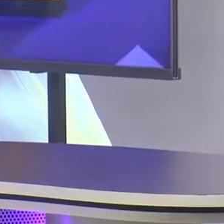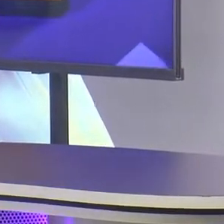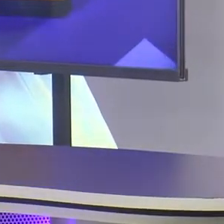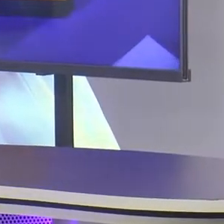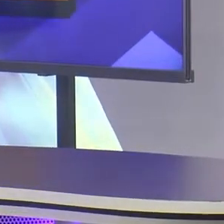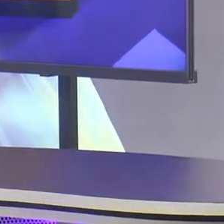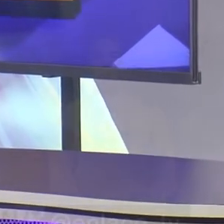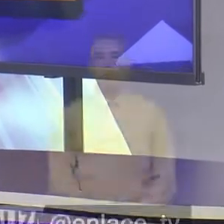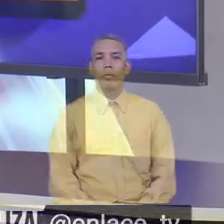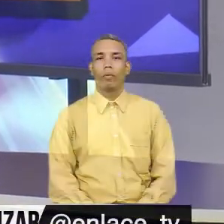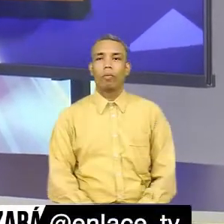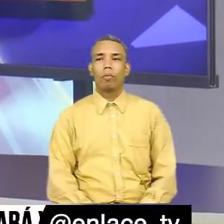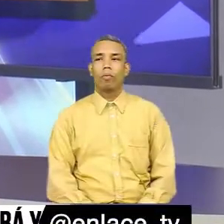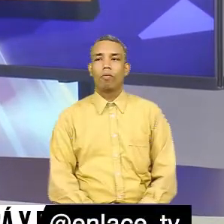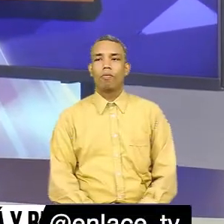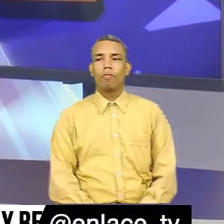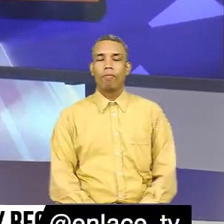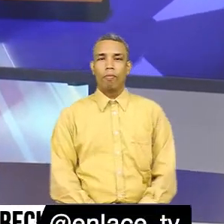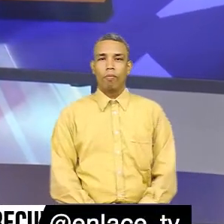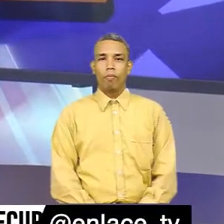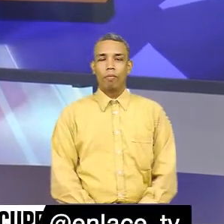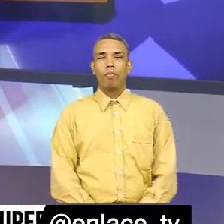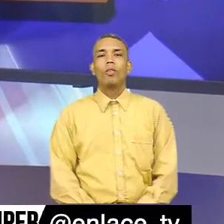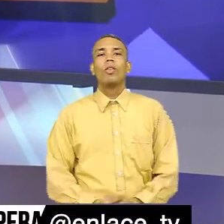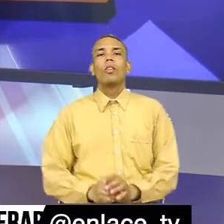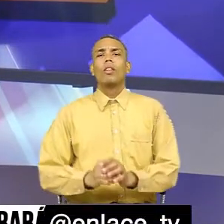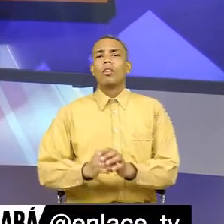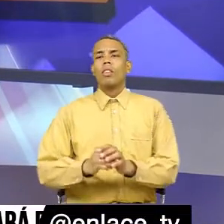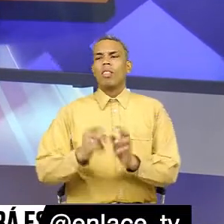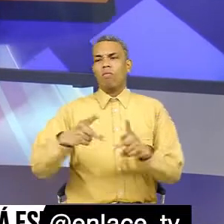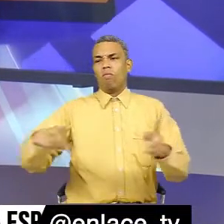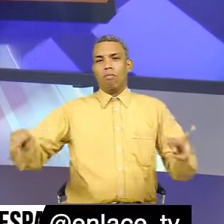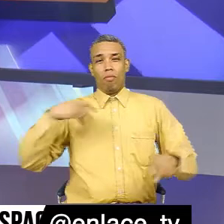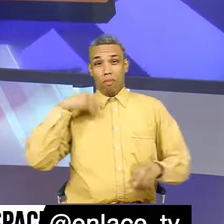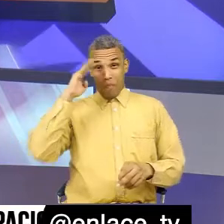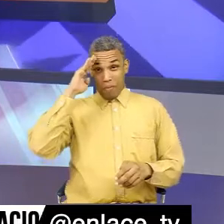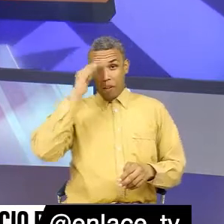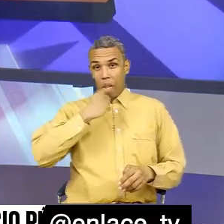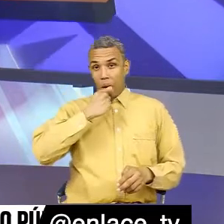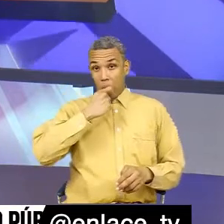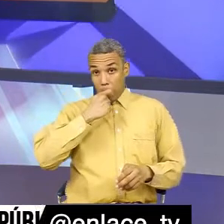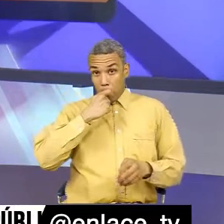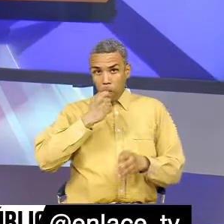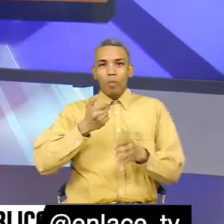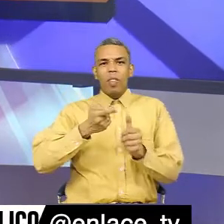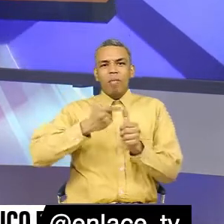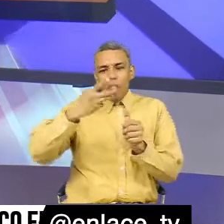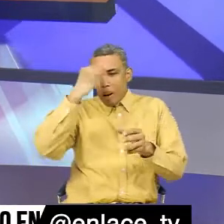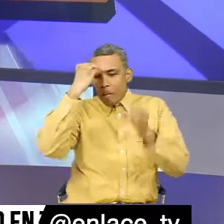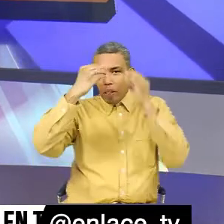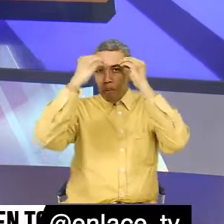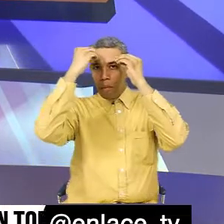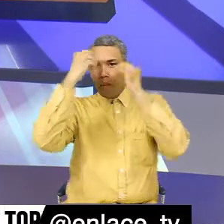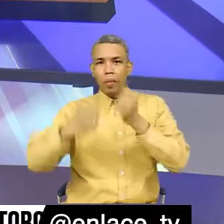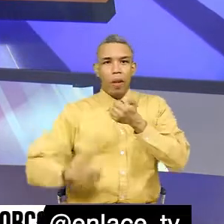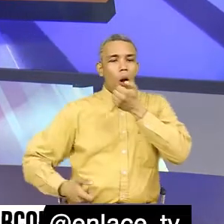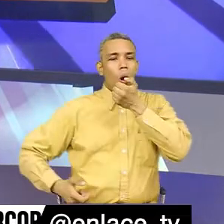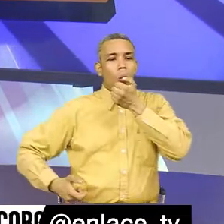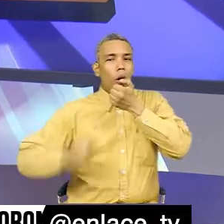...53 unidades de tránsito fueron capacitados en el manejo de alcosensores por parte del Politécnico ICAF de la ciudad de